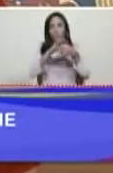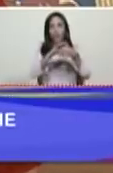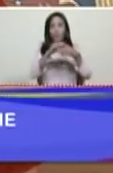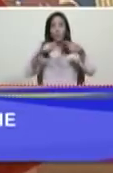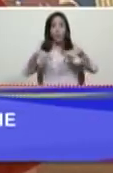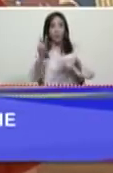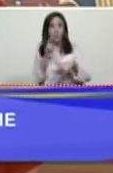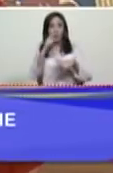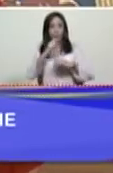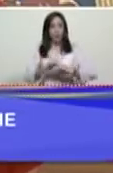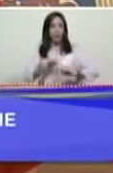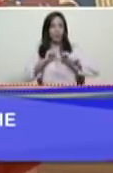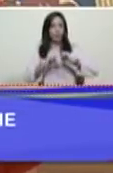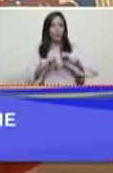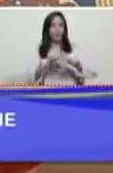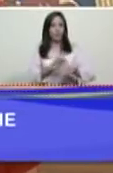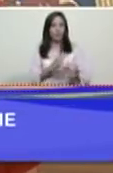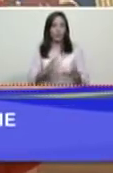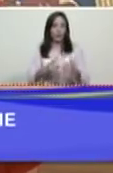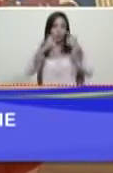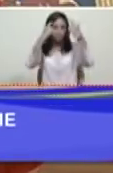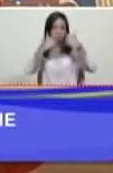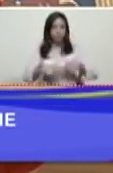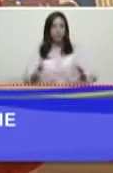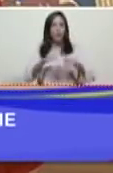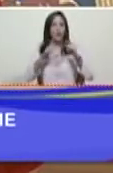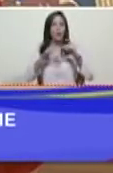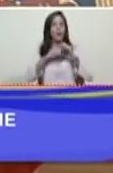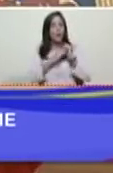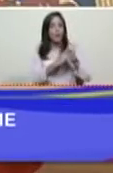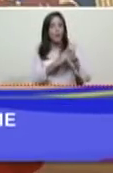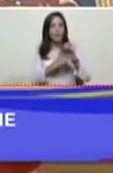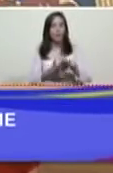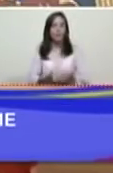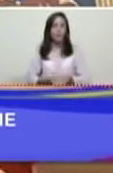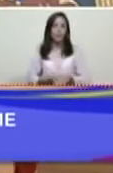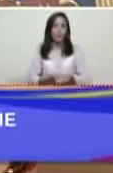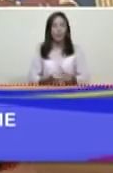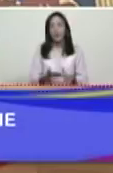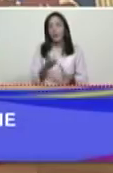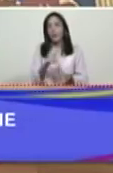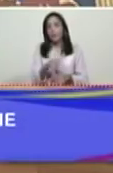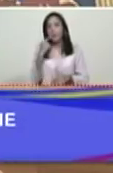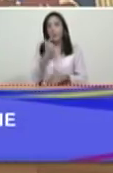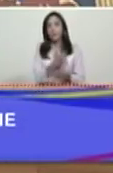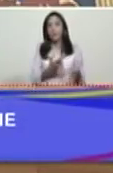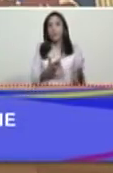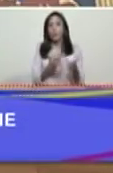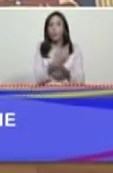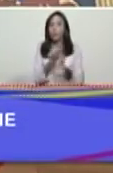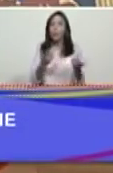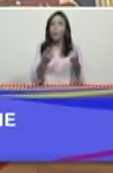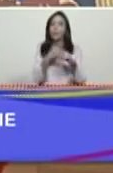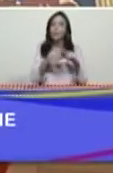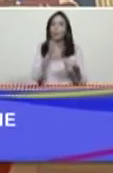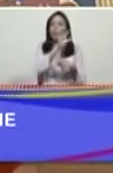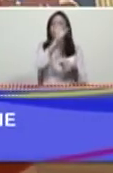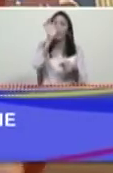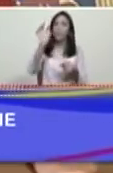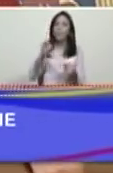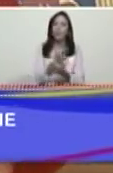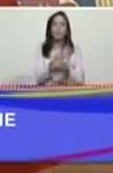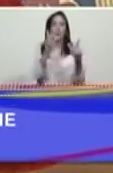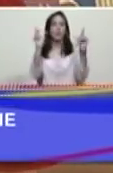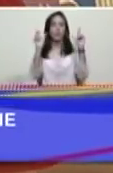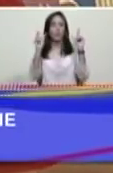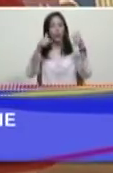puesto con voz propia en el llamado concierto de las naciones libres del mundo. Tenemos voz propia.